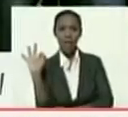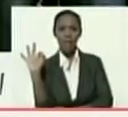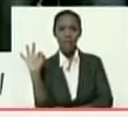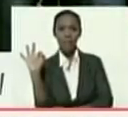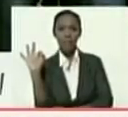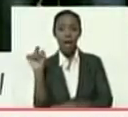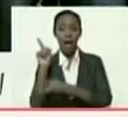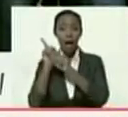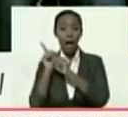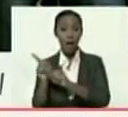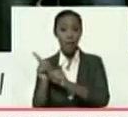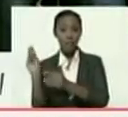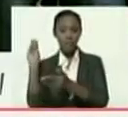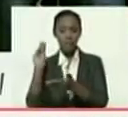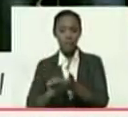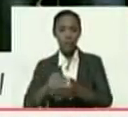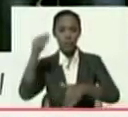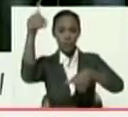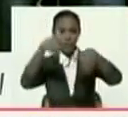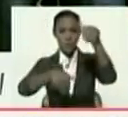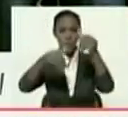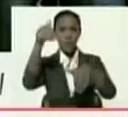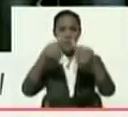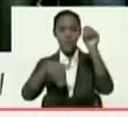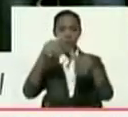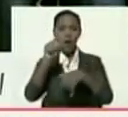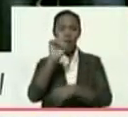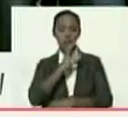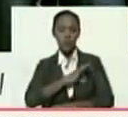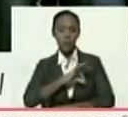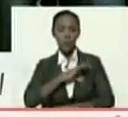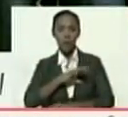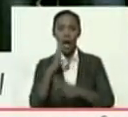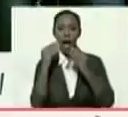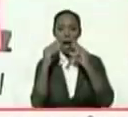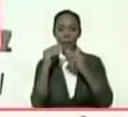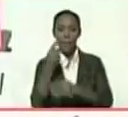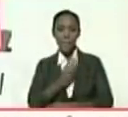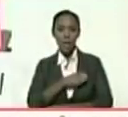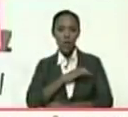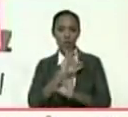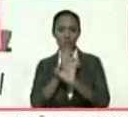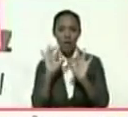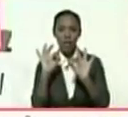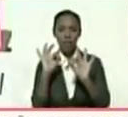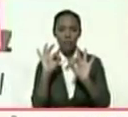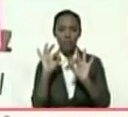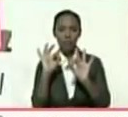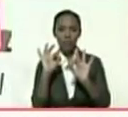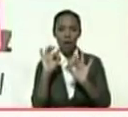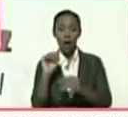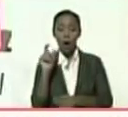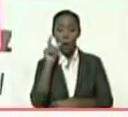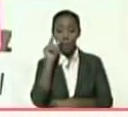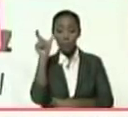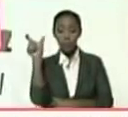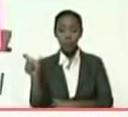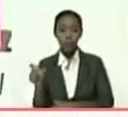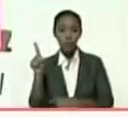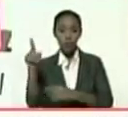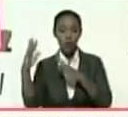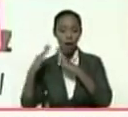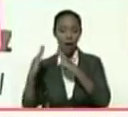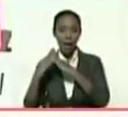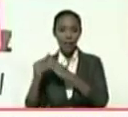que ahí fue electo un señor que ni hablaba español, Sánchez de Lozada, y tenía su residencia